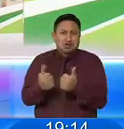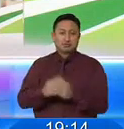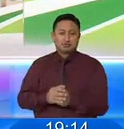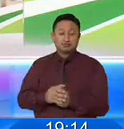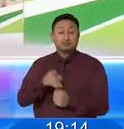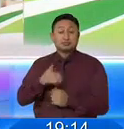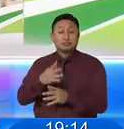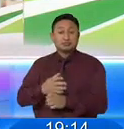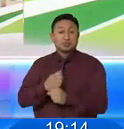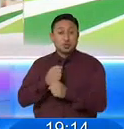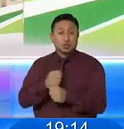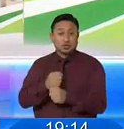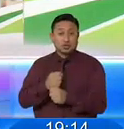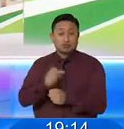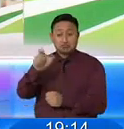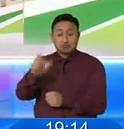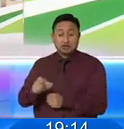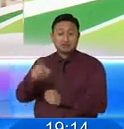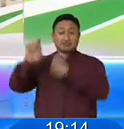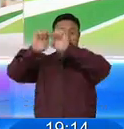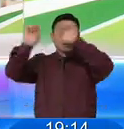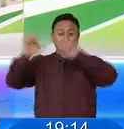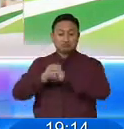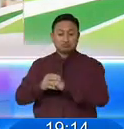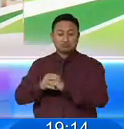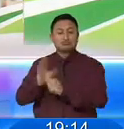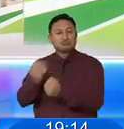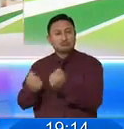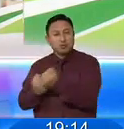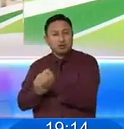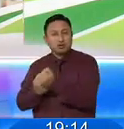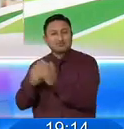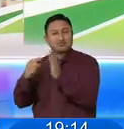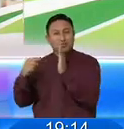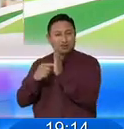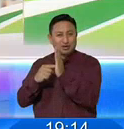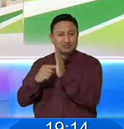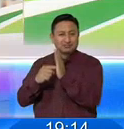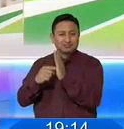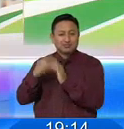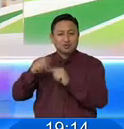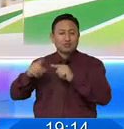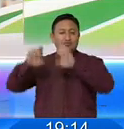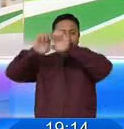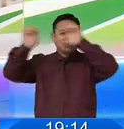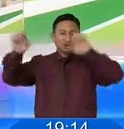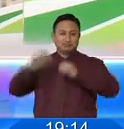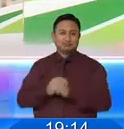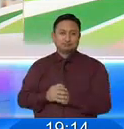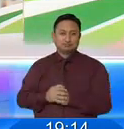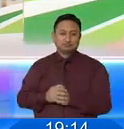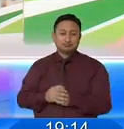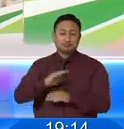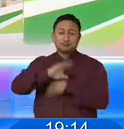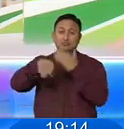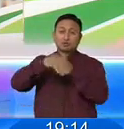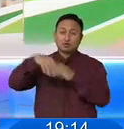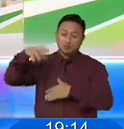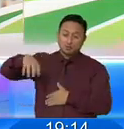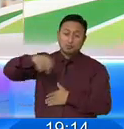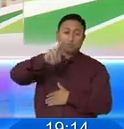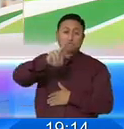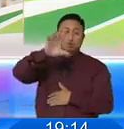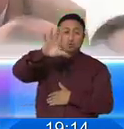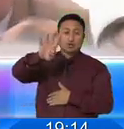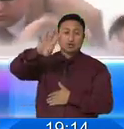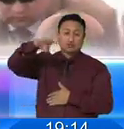brinda seguridad jurídica e incentivos tributarios para inversiones en distintos sectores de la economía y en todas las provincias, las 24